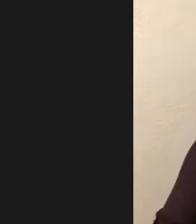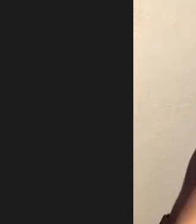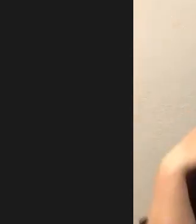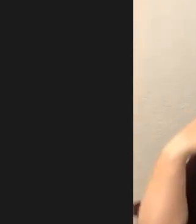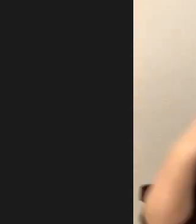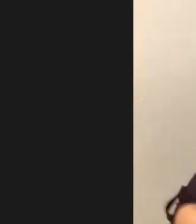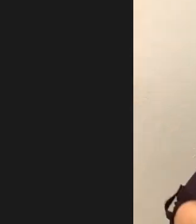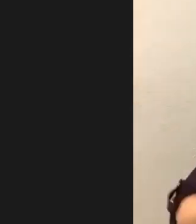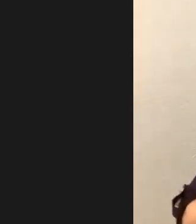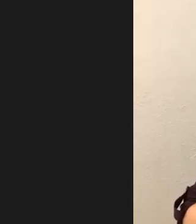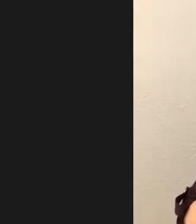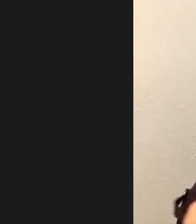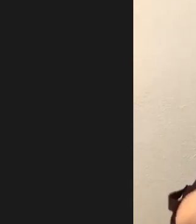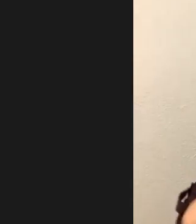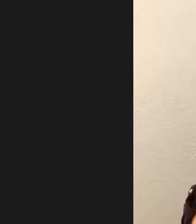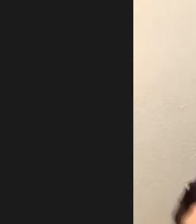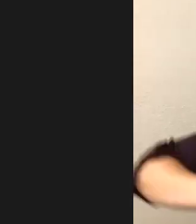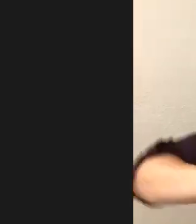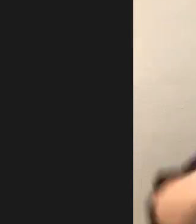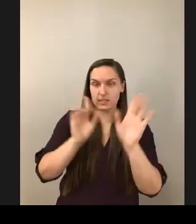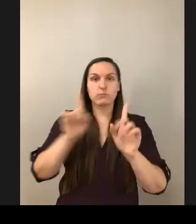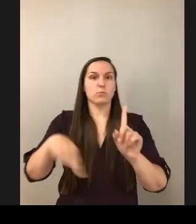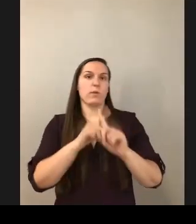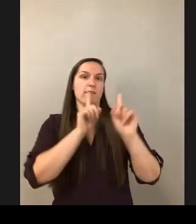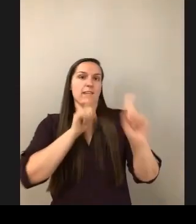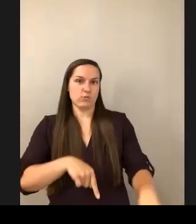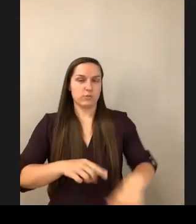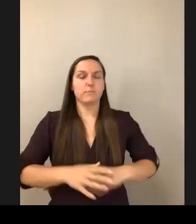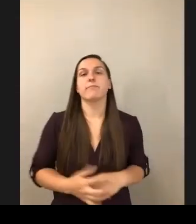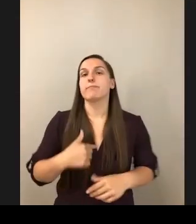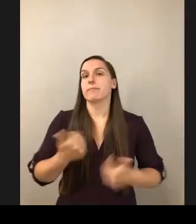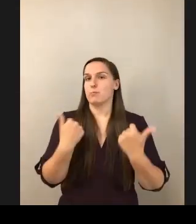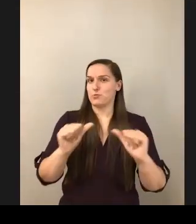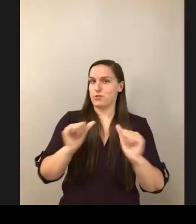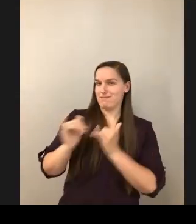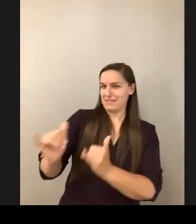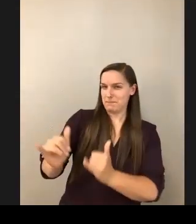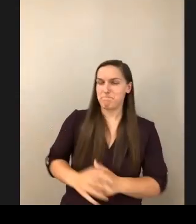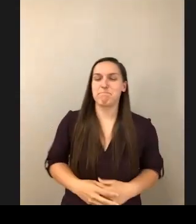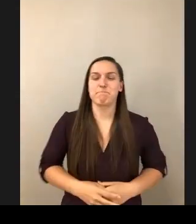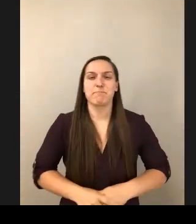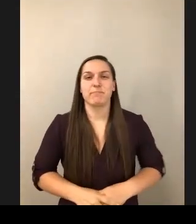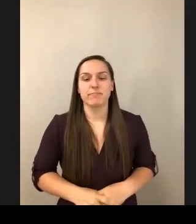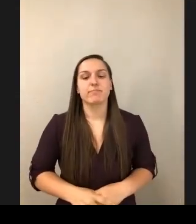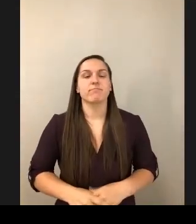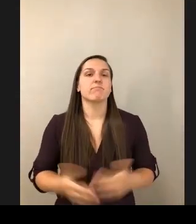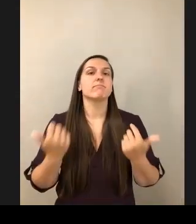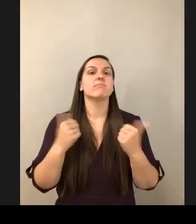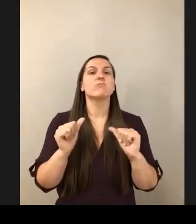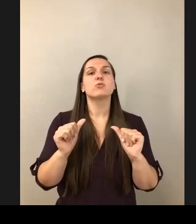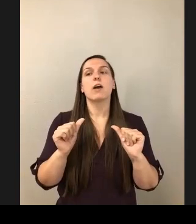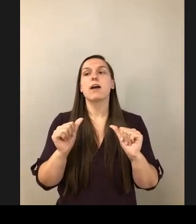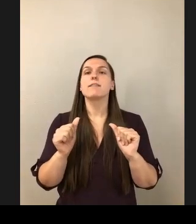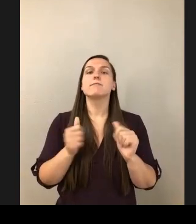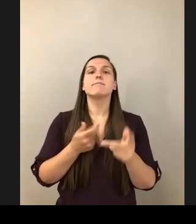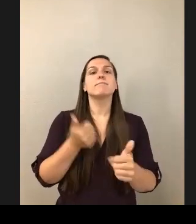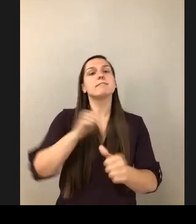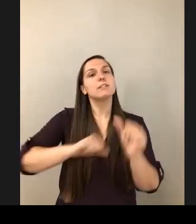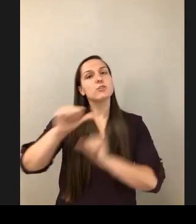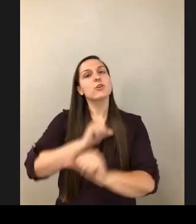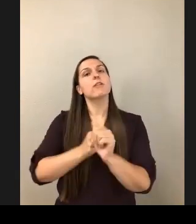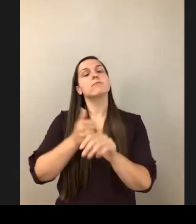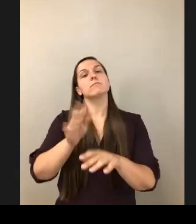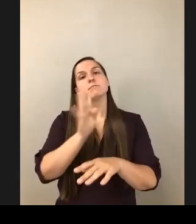pedimos que los candidatos hablan de forma despacio en contestar sus preguntas. Voy a intentar hacer lo